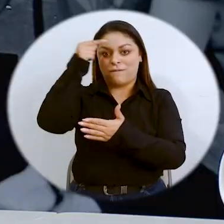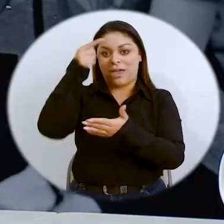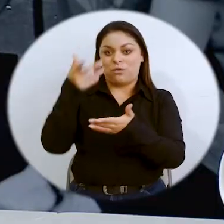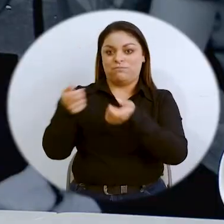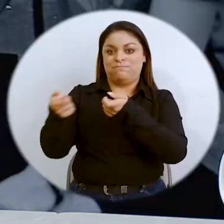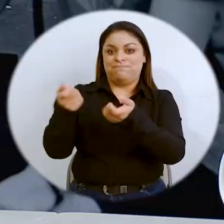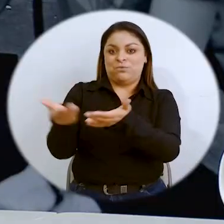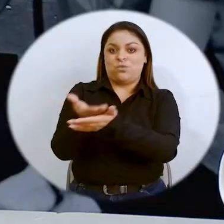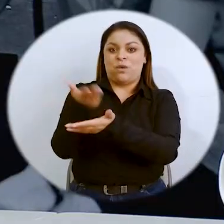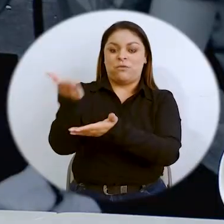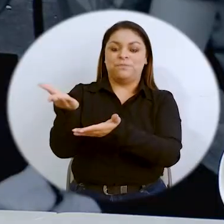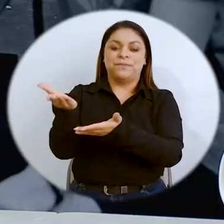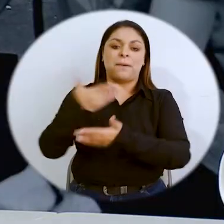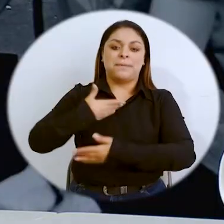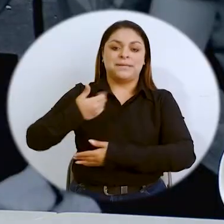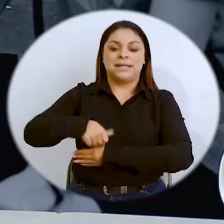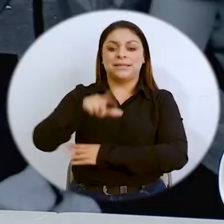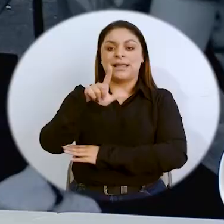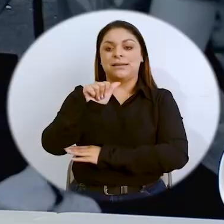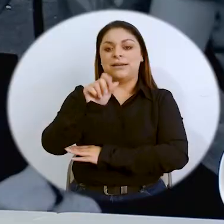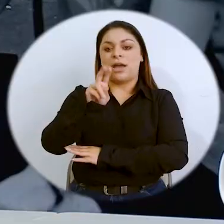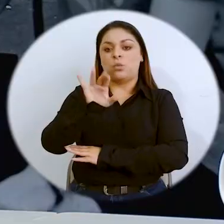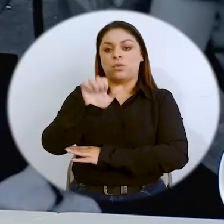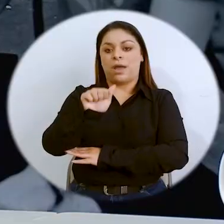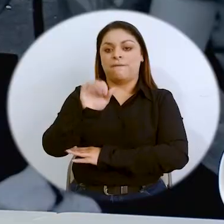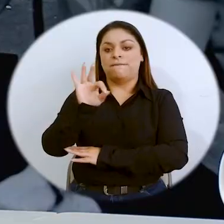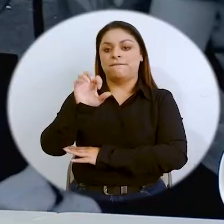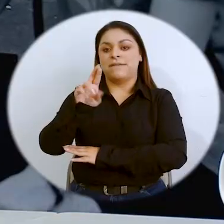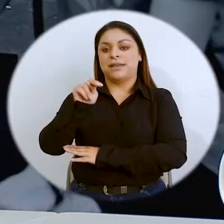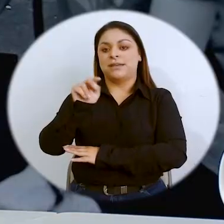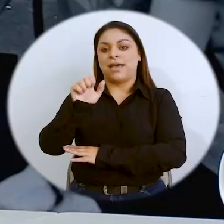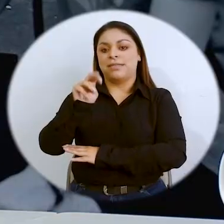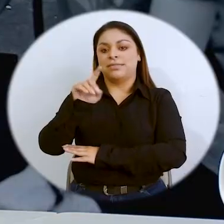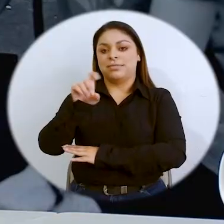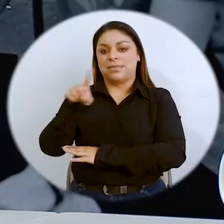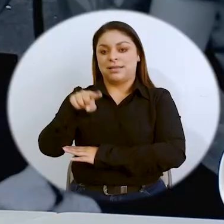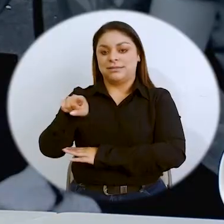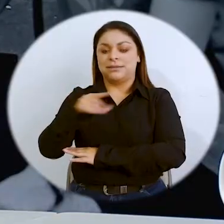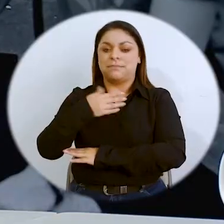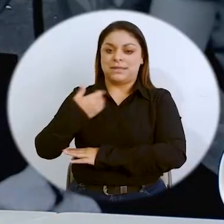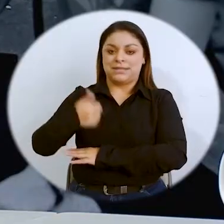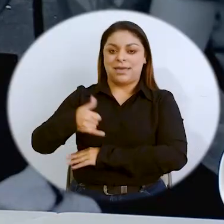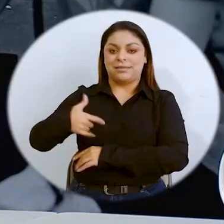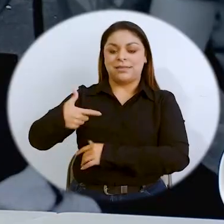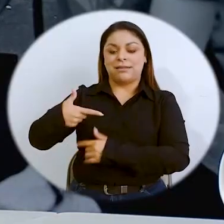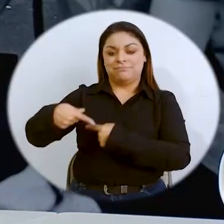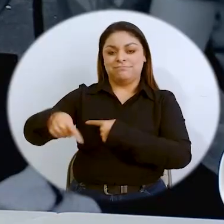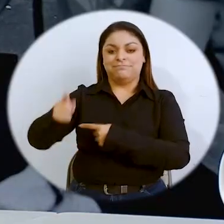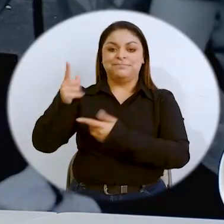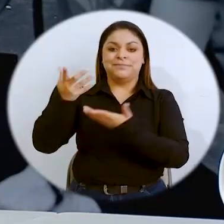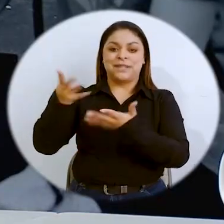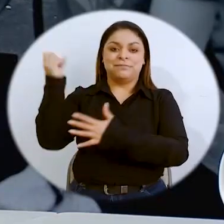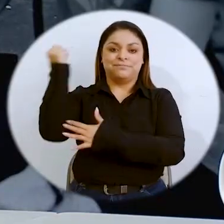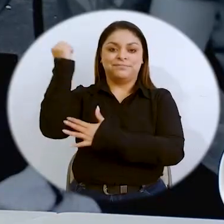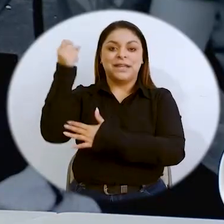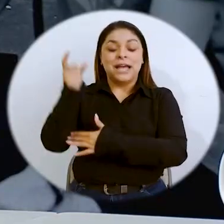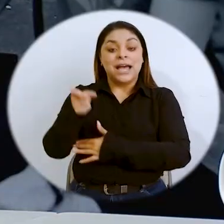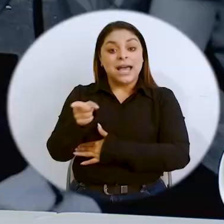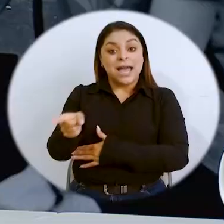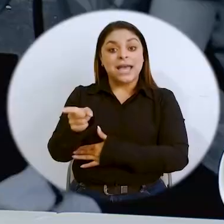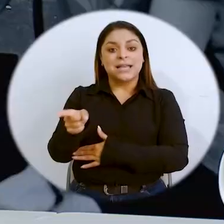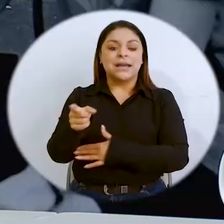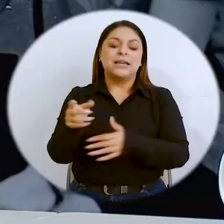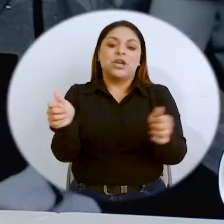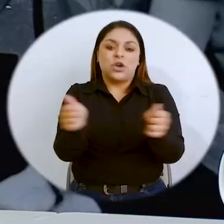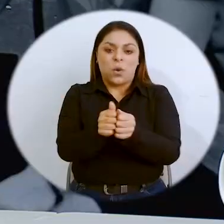nuevo gobierno que dirigirá la señora Laura Fernández como presidenta de la República electa, y de pues toda la serie